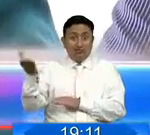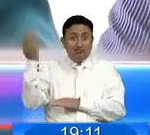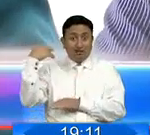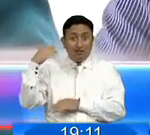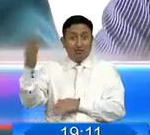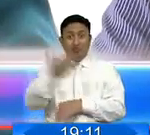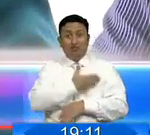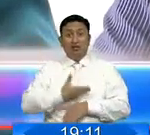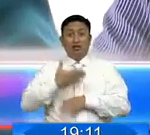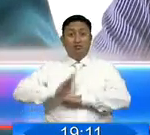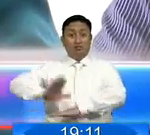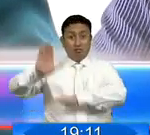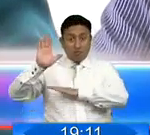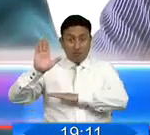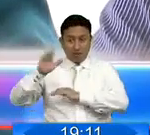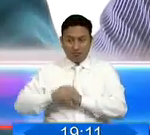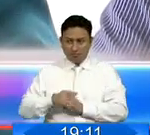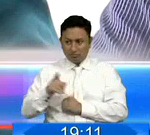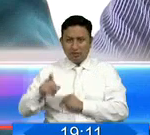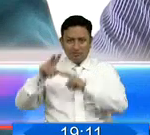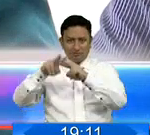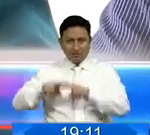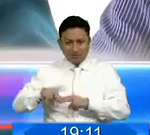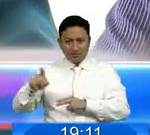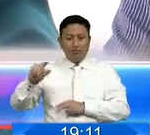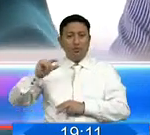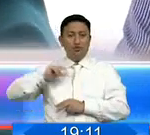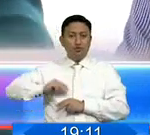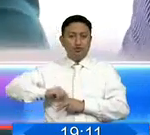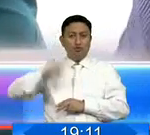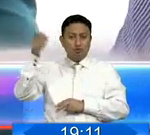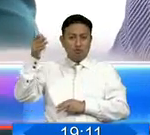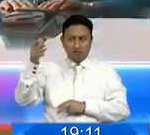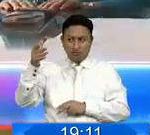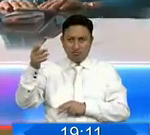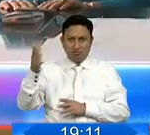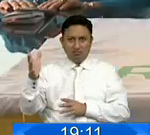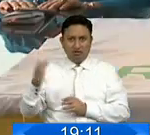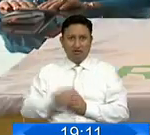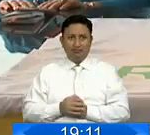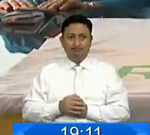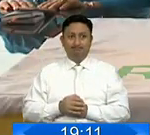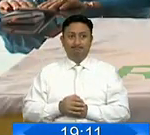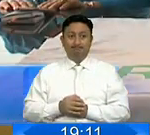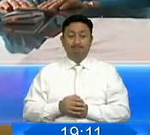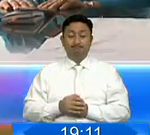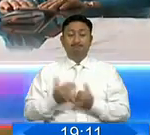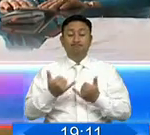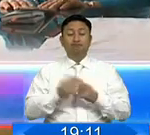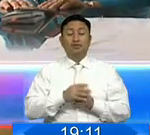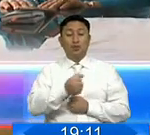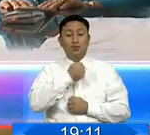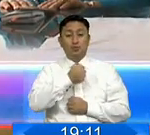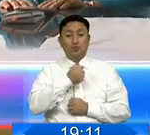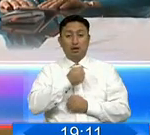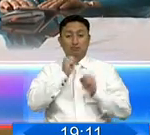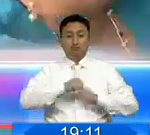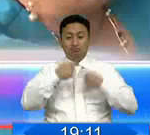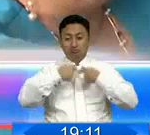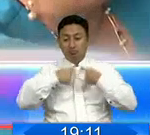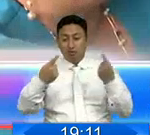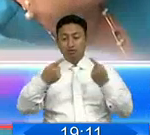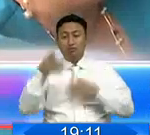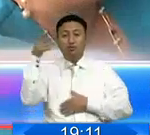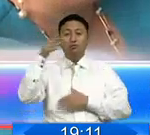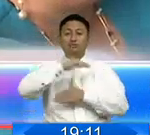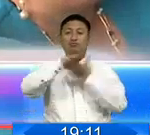señor presidente de revisar el salario de los maestros. Por todo ello, en rueda de prensa se convocó a los maestros